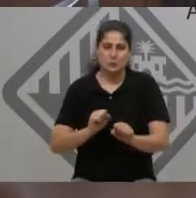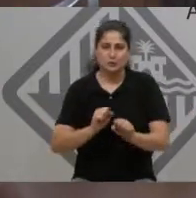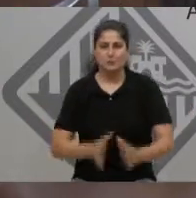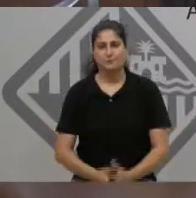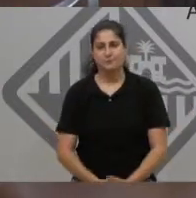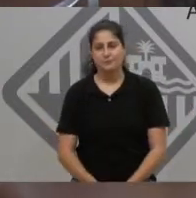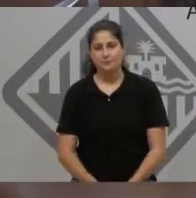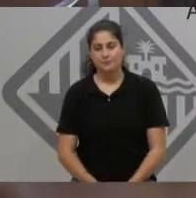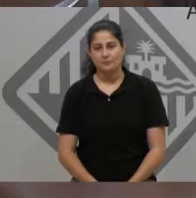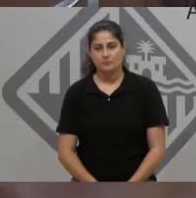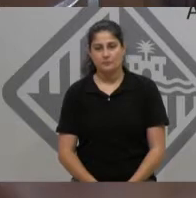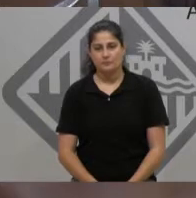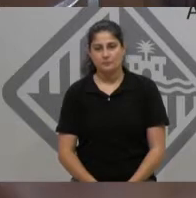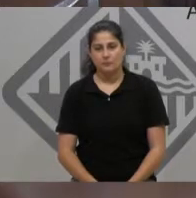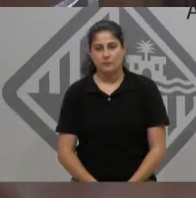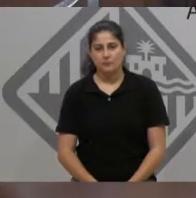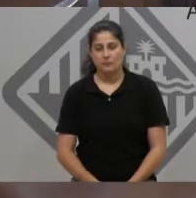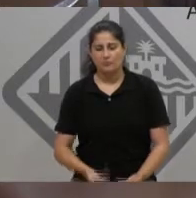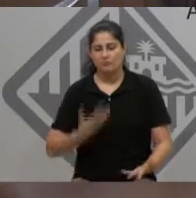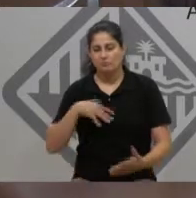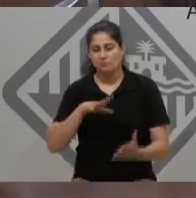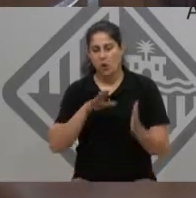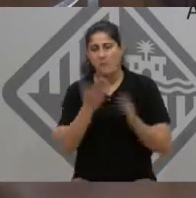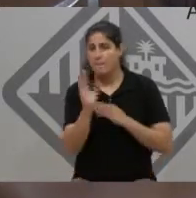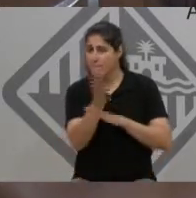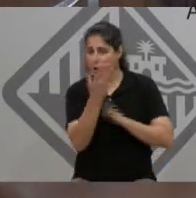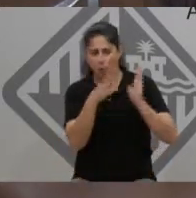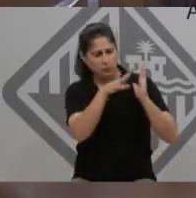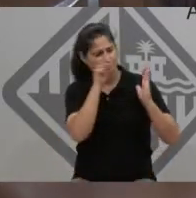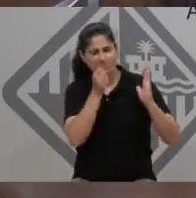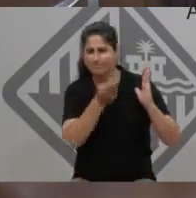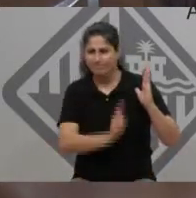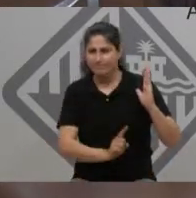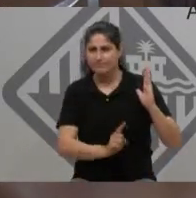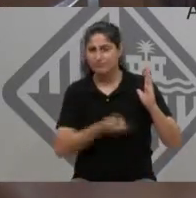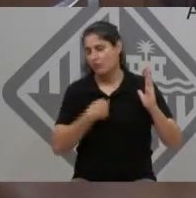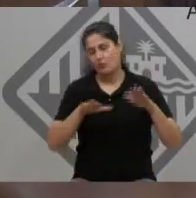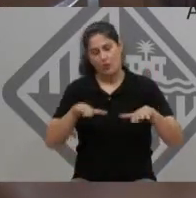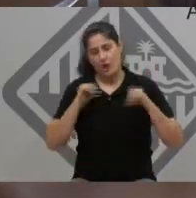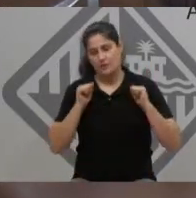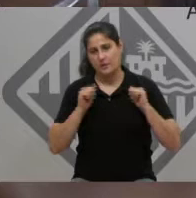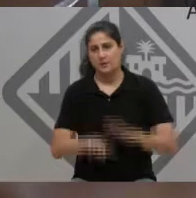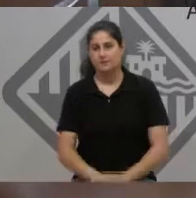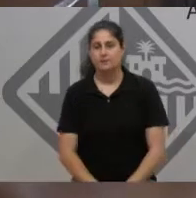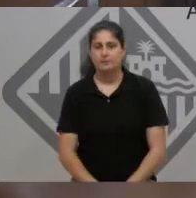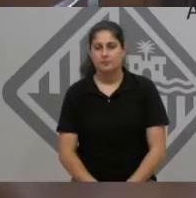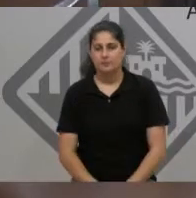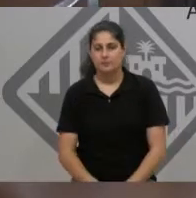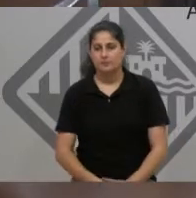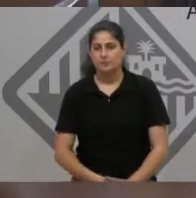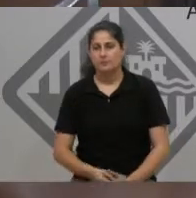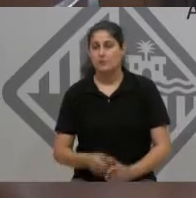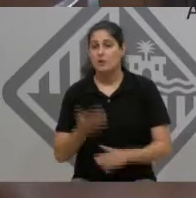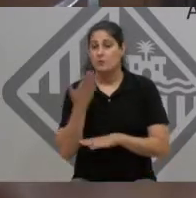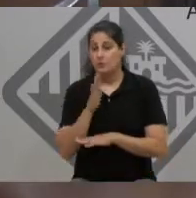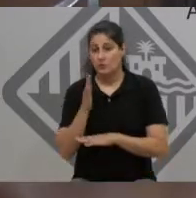molestia. Por eso no entendemos muy bien la proposición, por eso nos vamos a abstener. En las